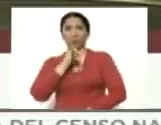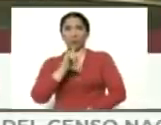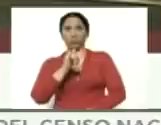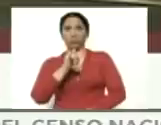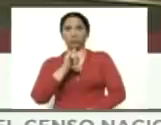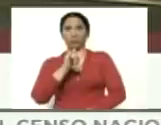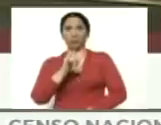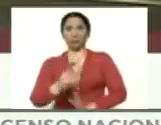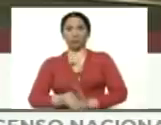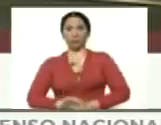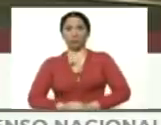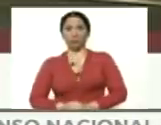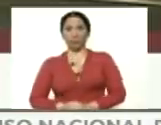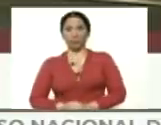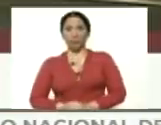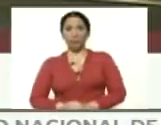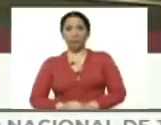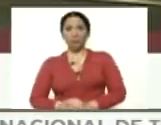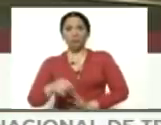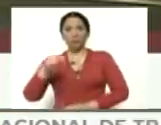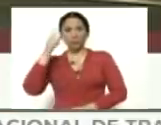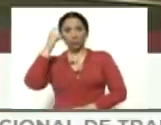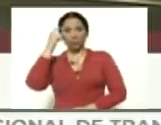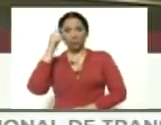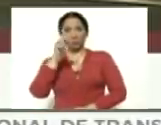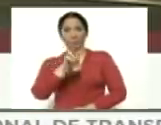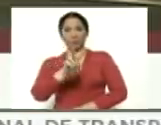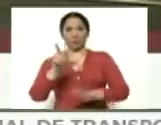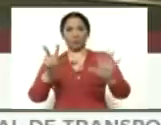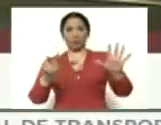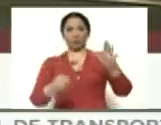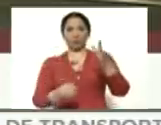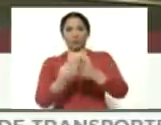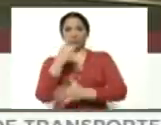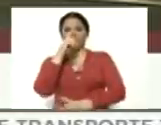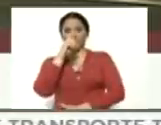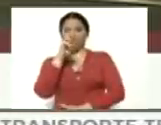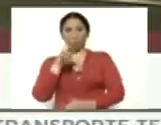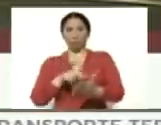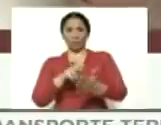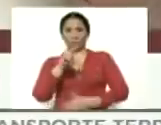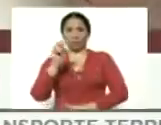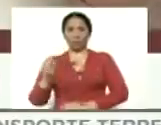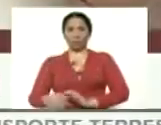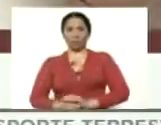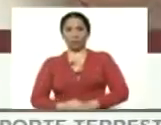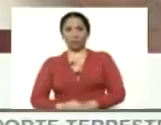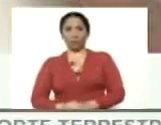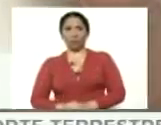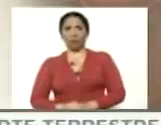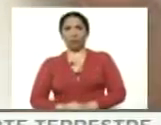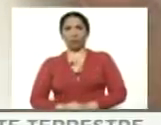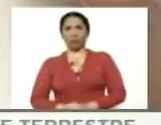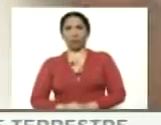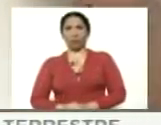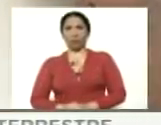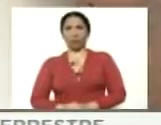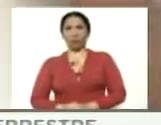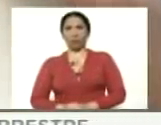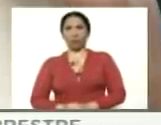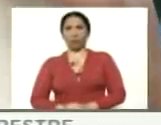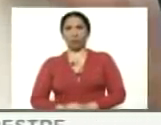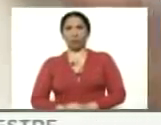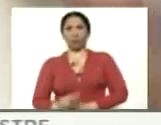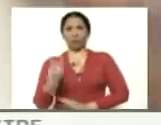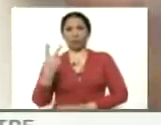que para el día 27 de mayo del año 2020 debemos contar 2